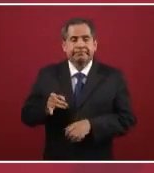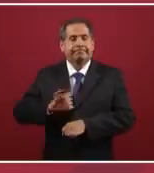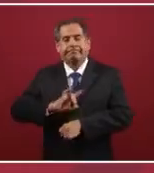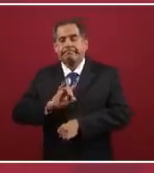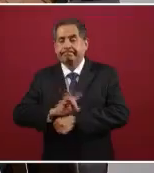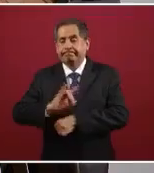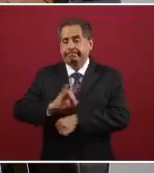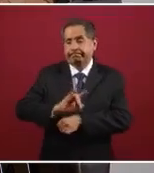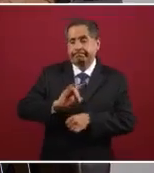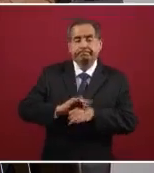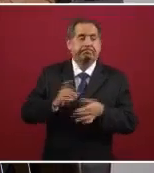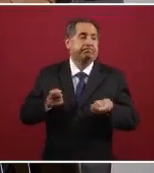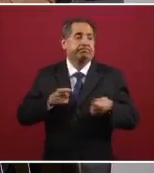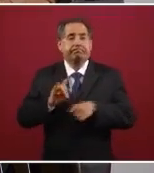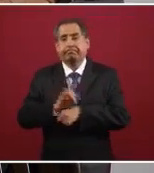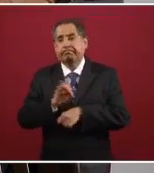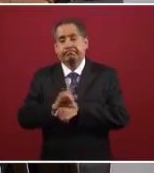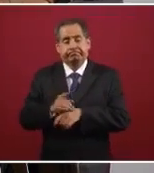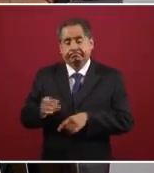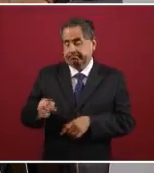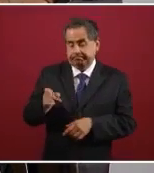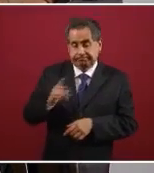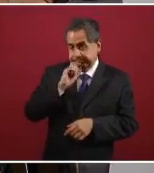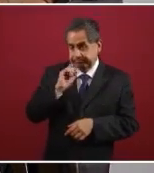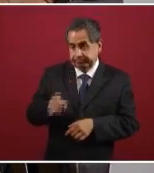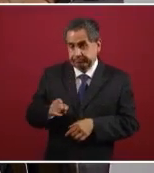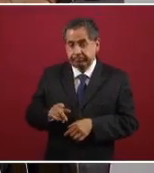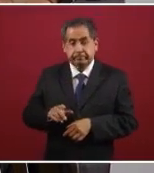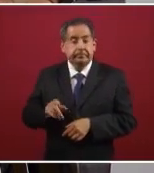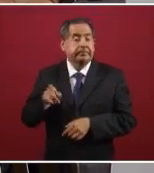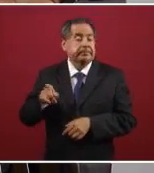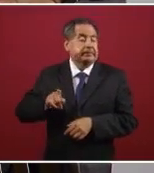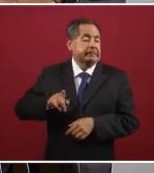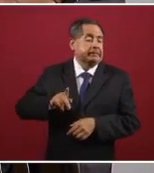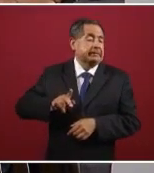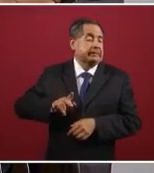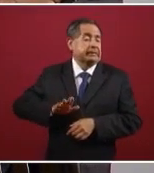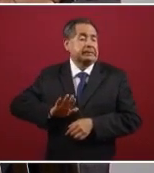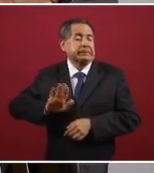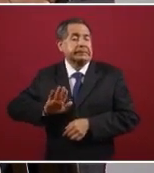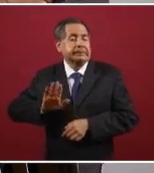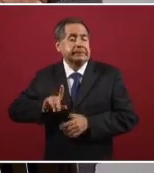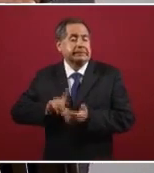simulada de gobierno, donde en apariencia él